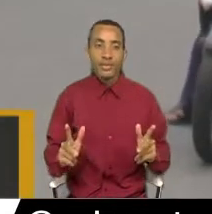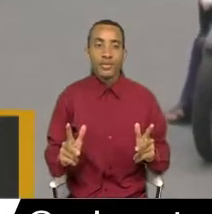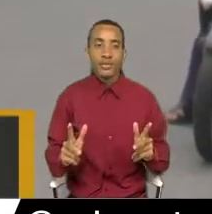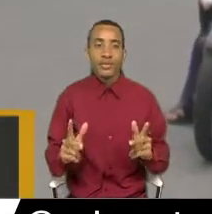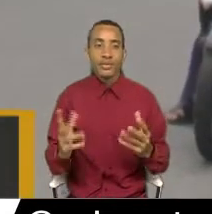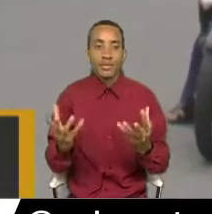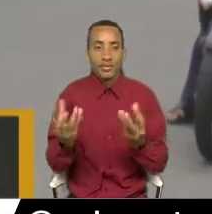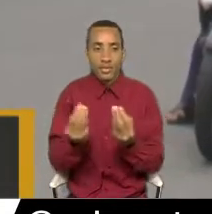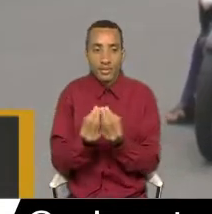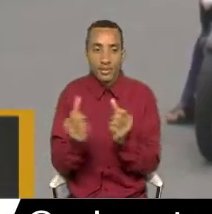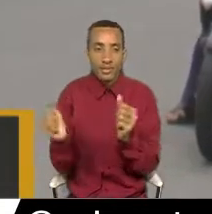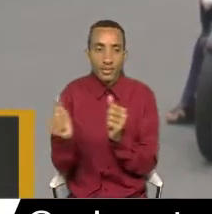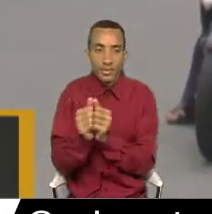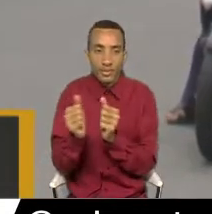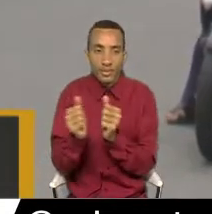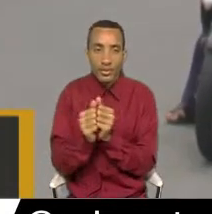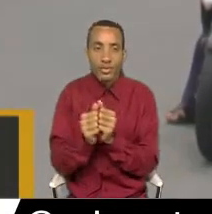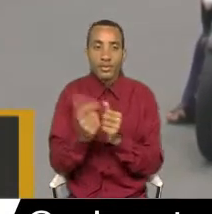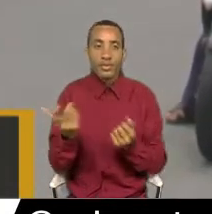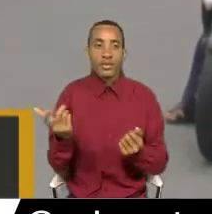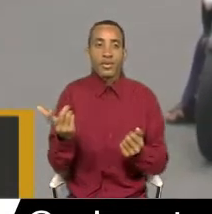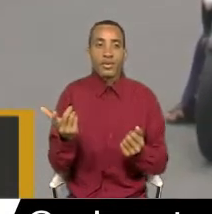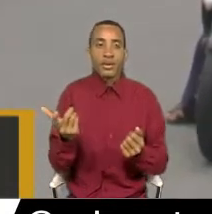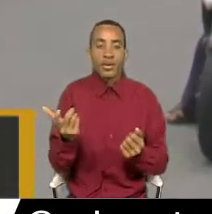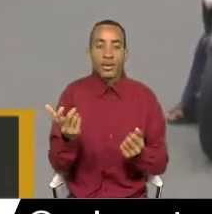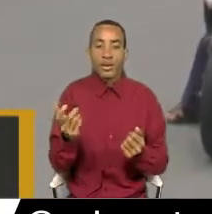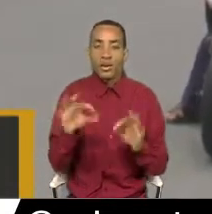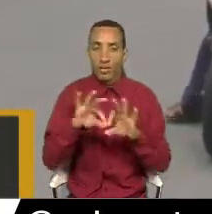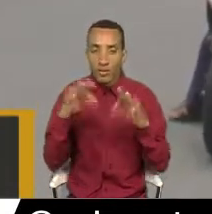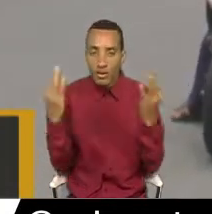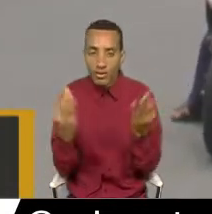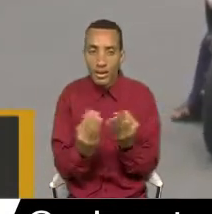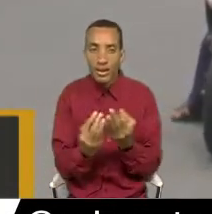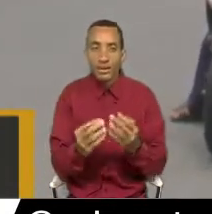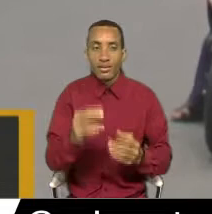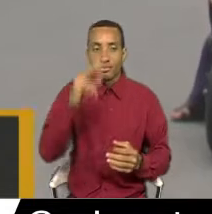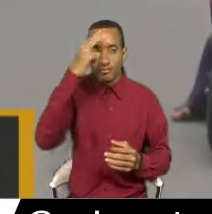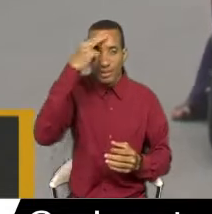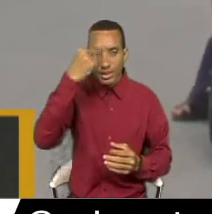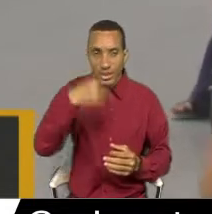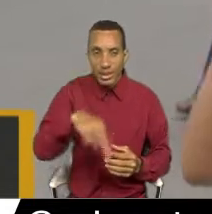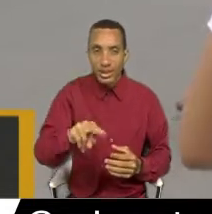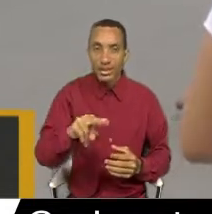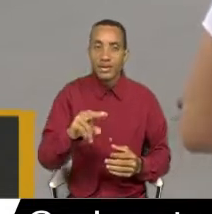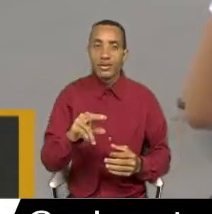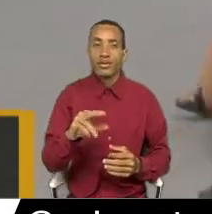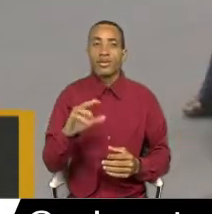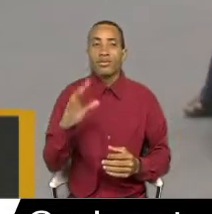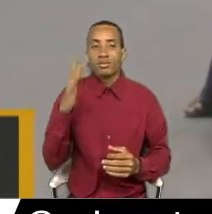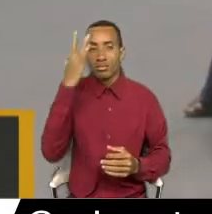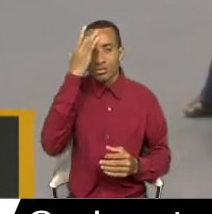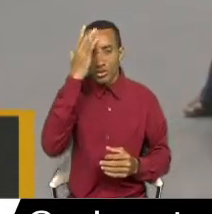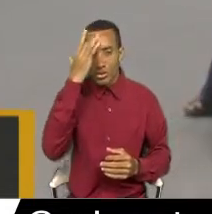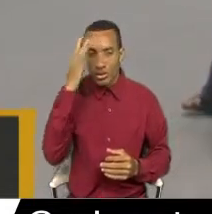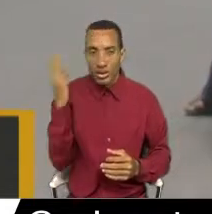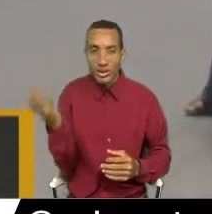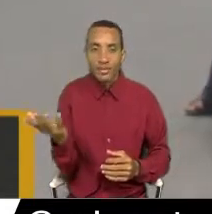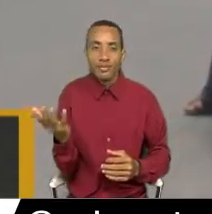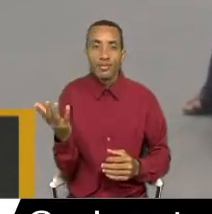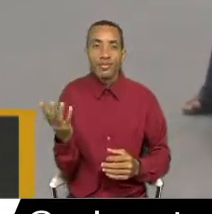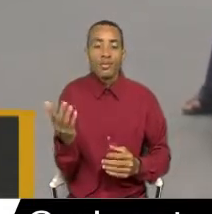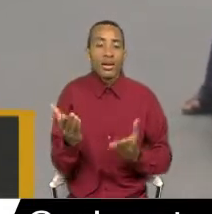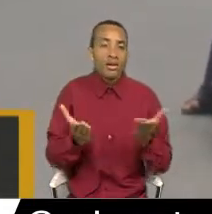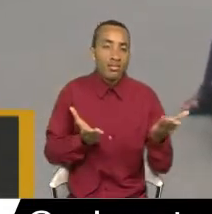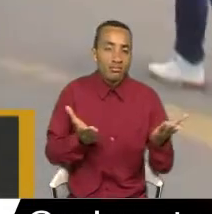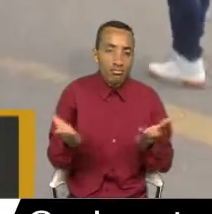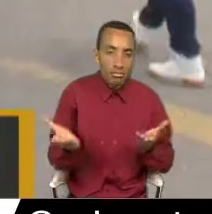se nos están muriendo, los familiares, nuestros hijos se están muriendo, porque los términos de referencia para prestar